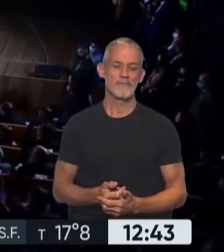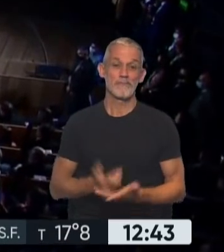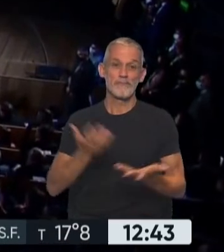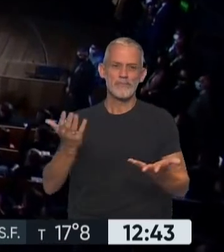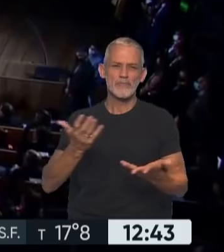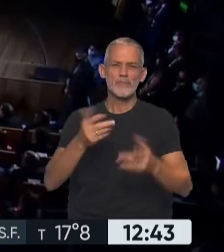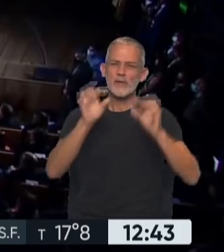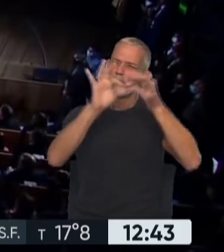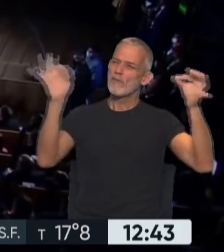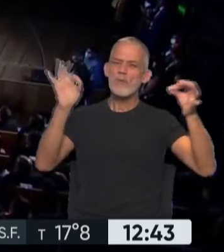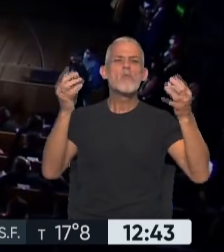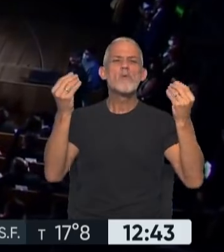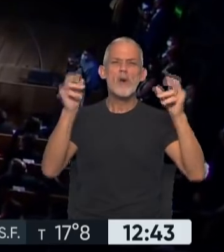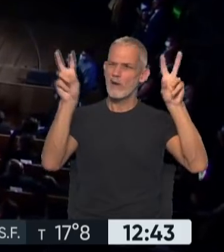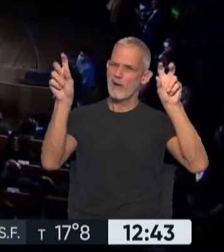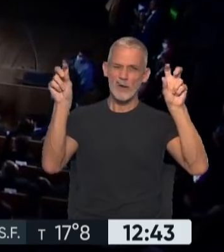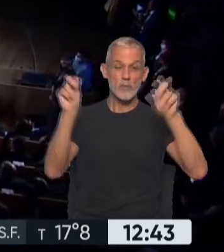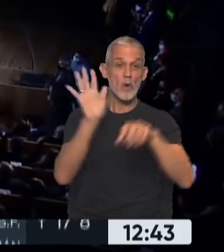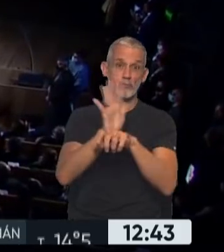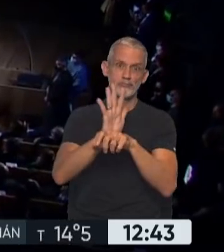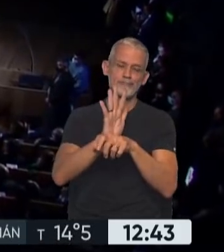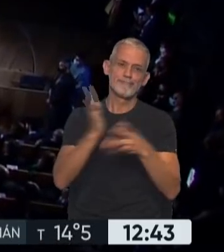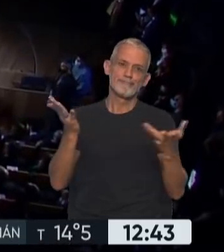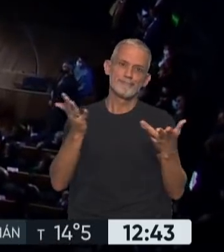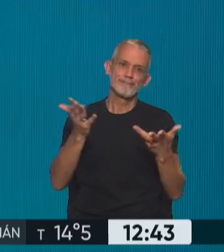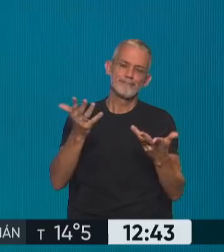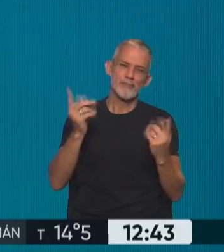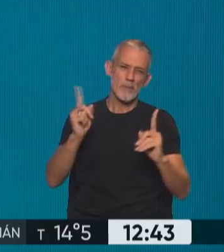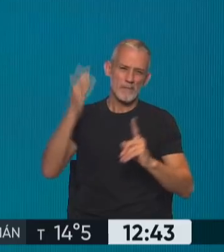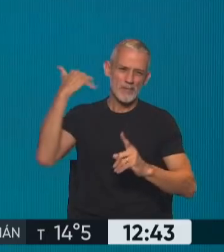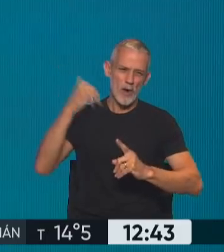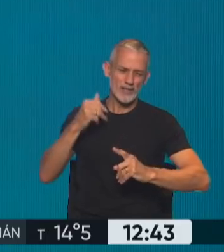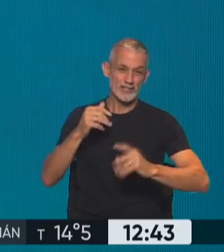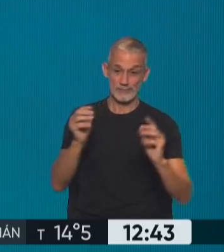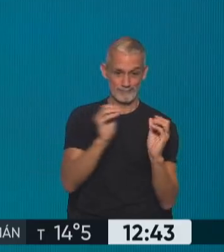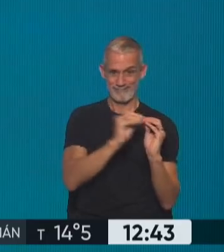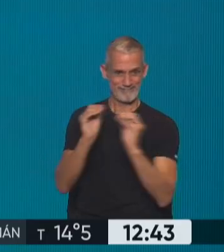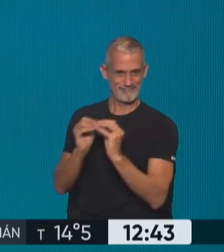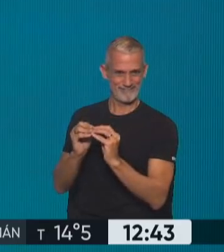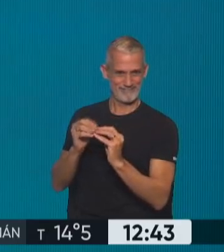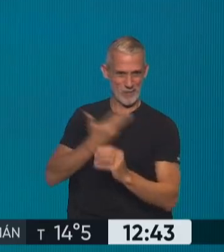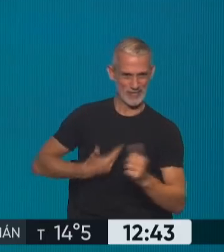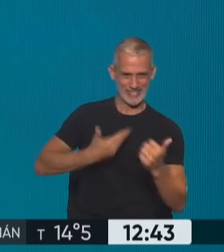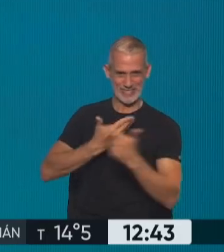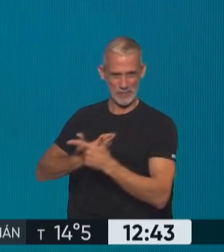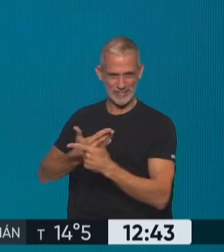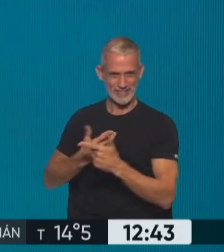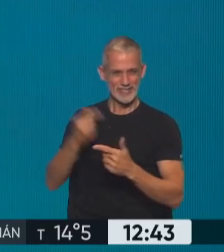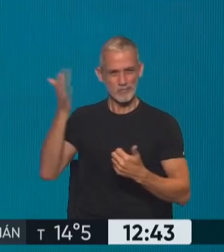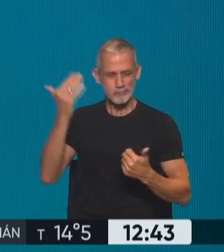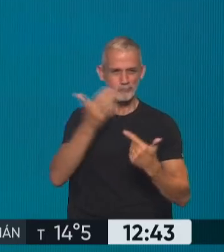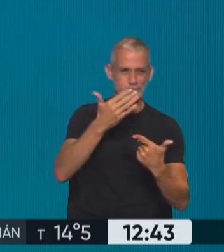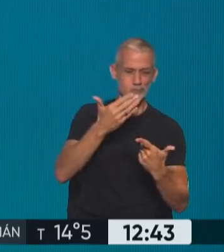esto significa una recuperación económica después de esta tragedia que acaba de mencionar ambos copresidentes en sus